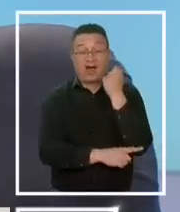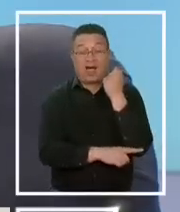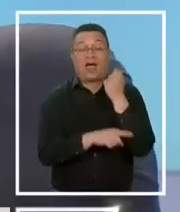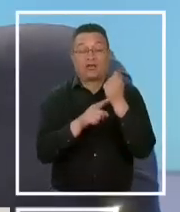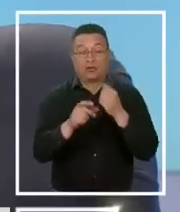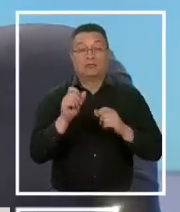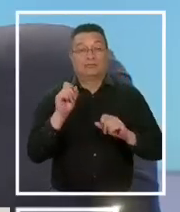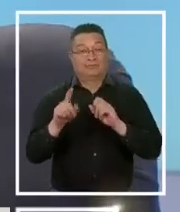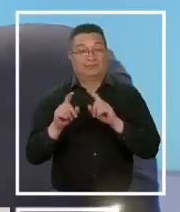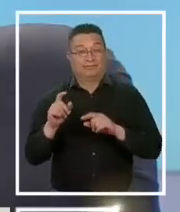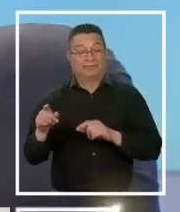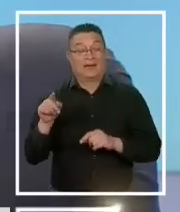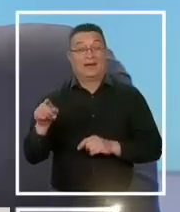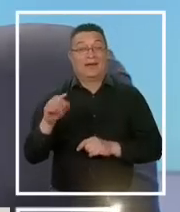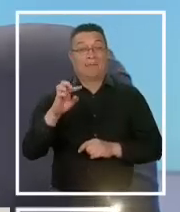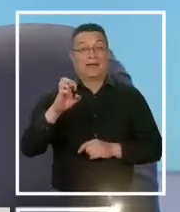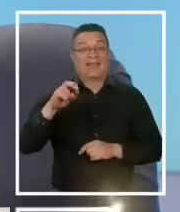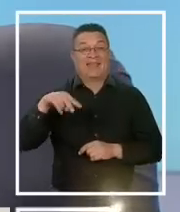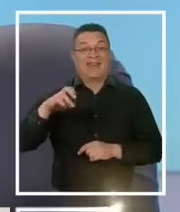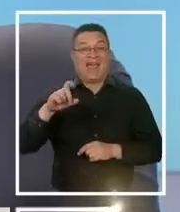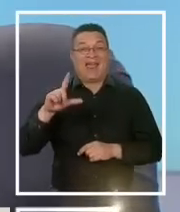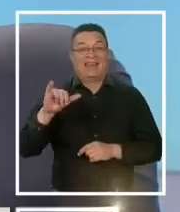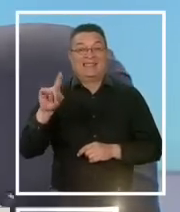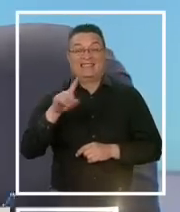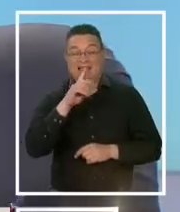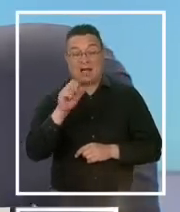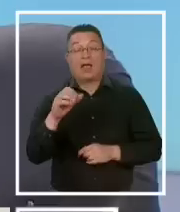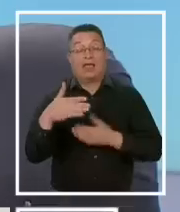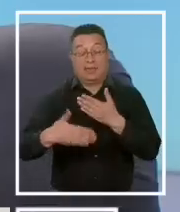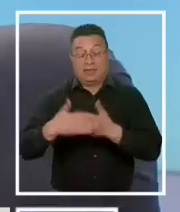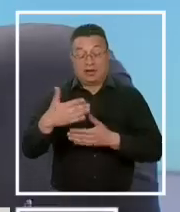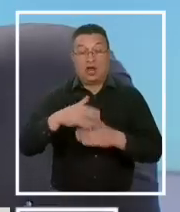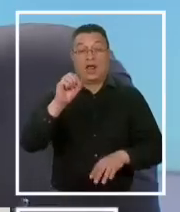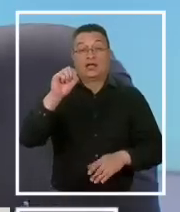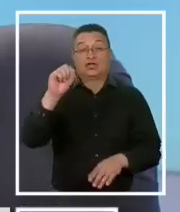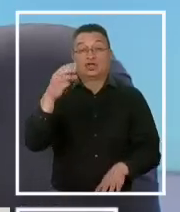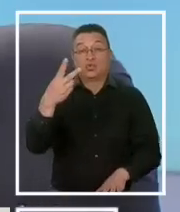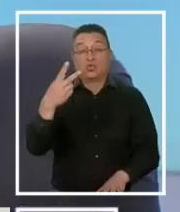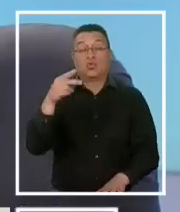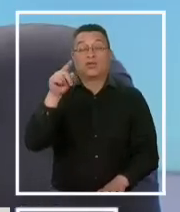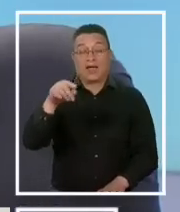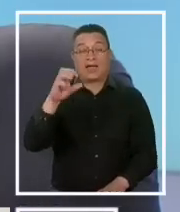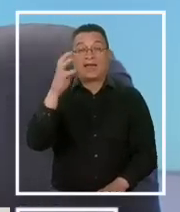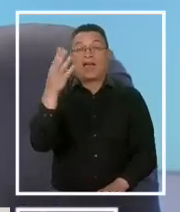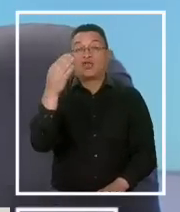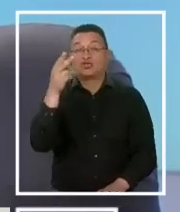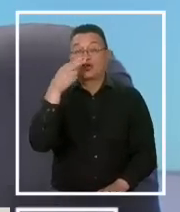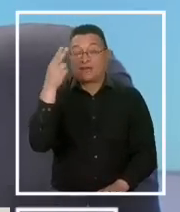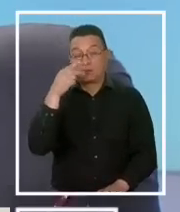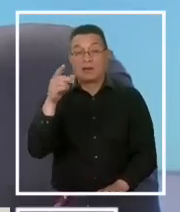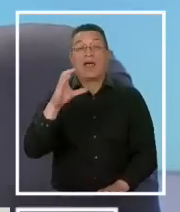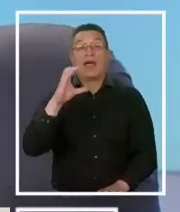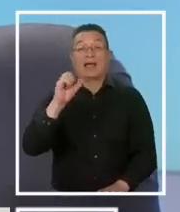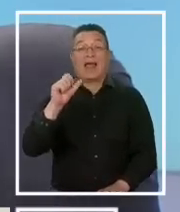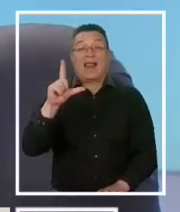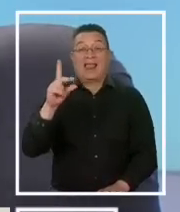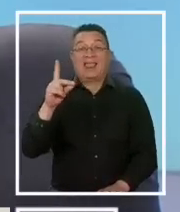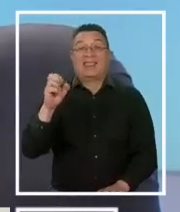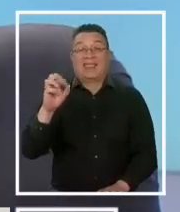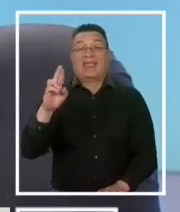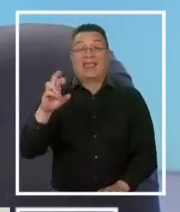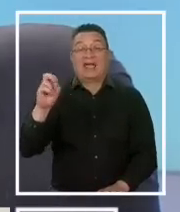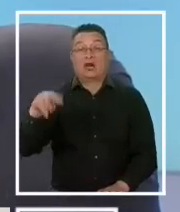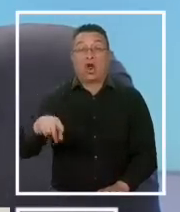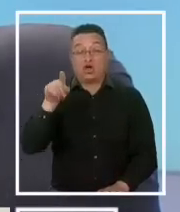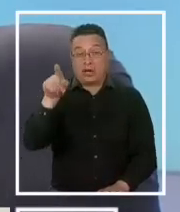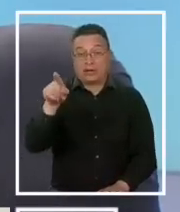salían de penalista que salían hablando en un reportaje que ha salido en el diario La segunda el día 14 de noviembre aparece Darío Calderón que es